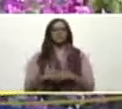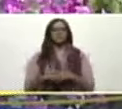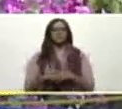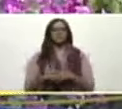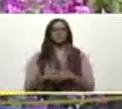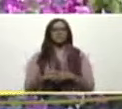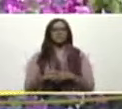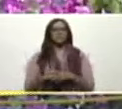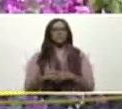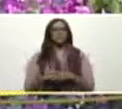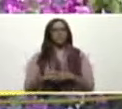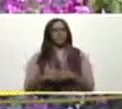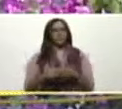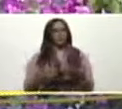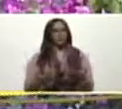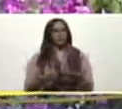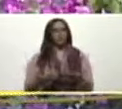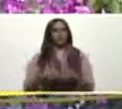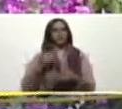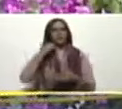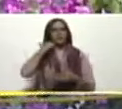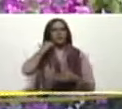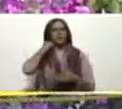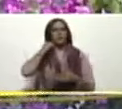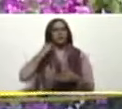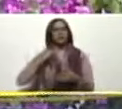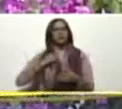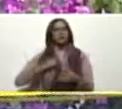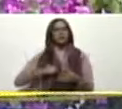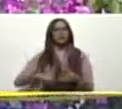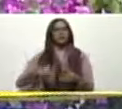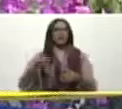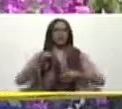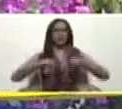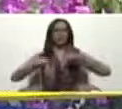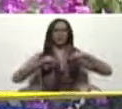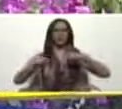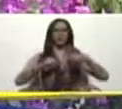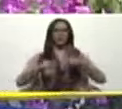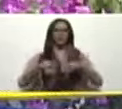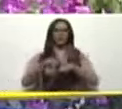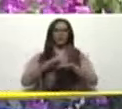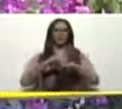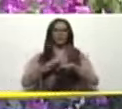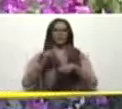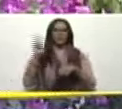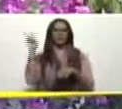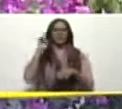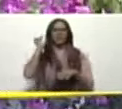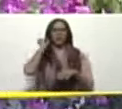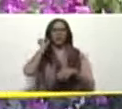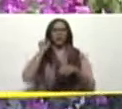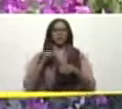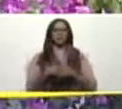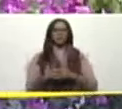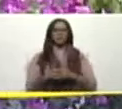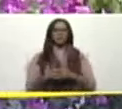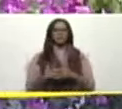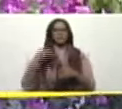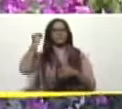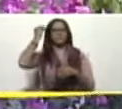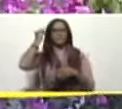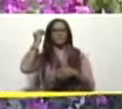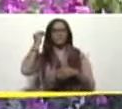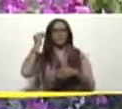que es la coordinadora general de la gran misión Venezuela Mujer. Y creo que